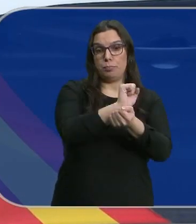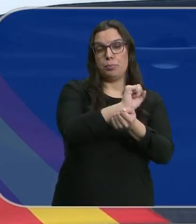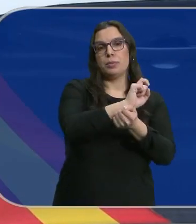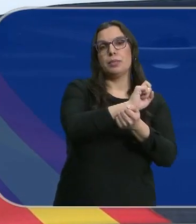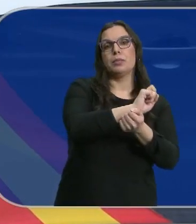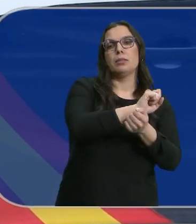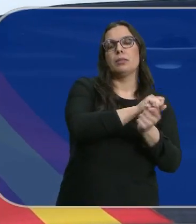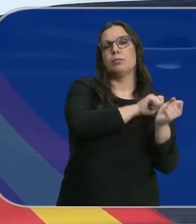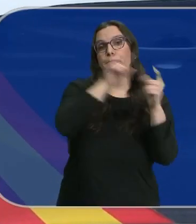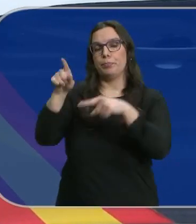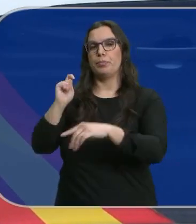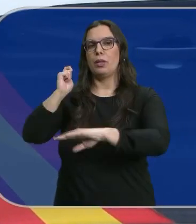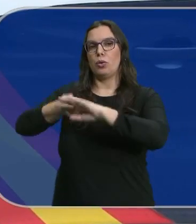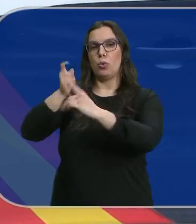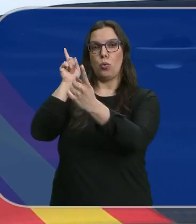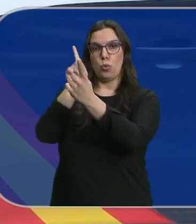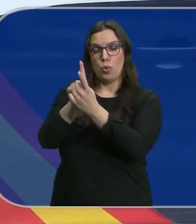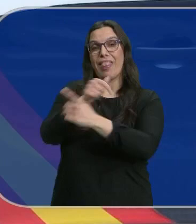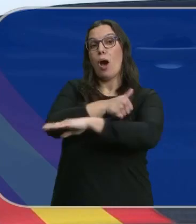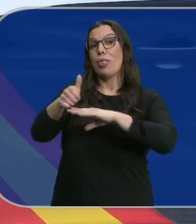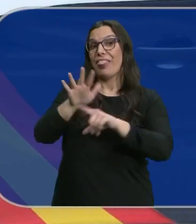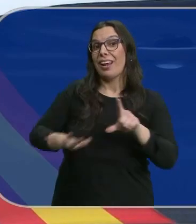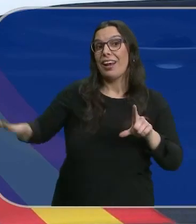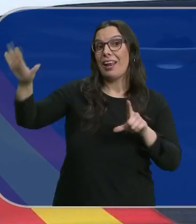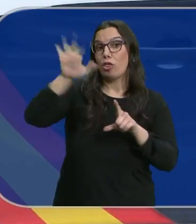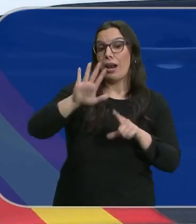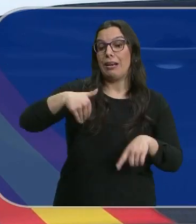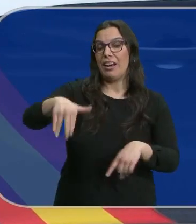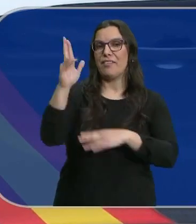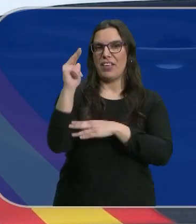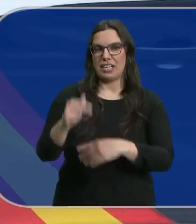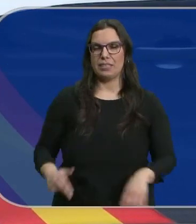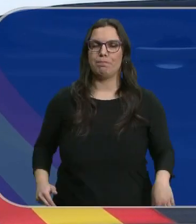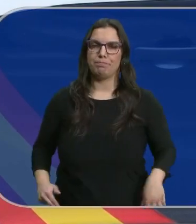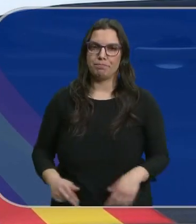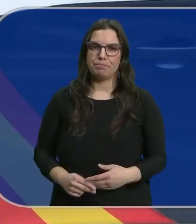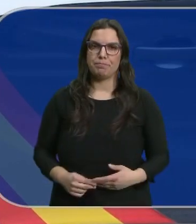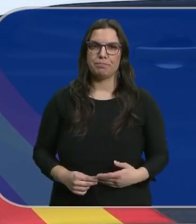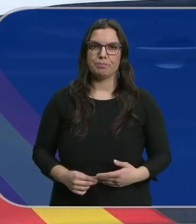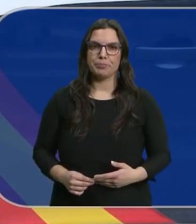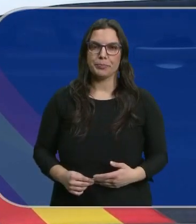pase a disposición judicial en la Audiencia Nacional en la jornada del viernes.